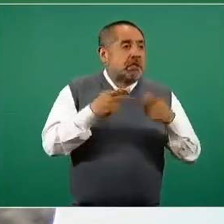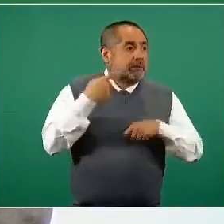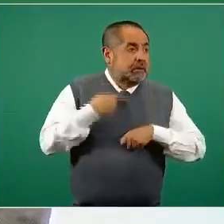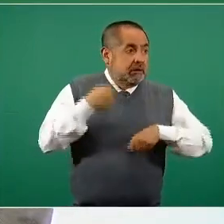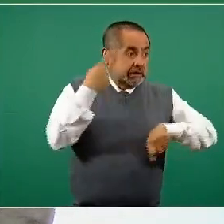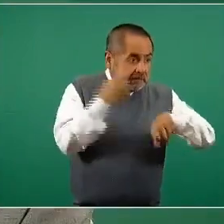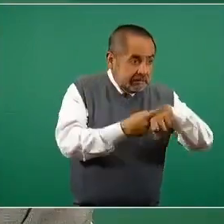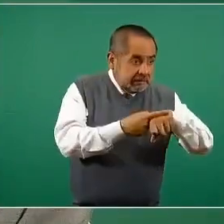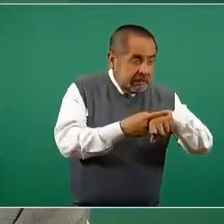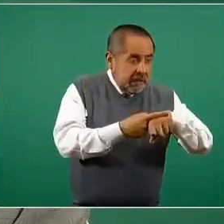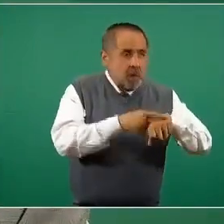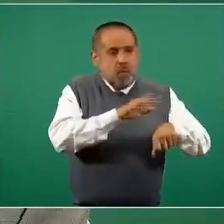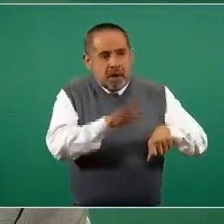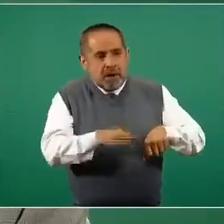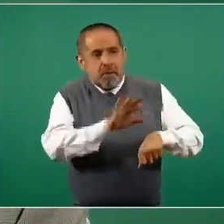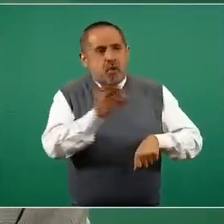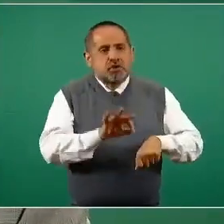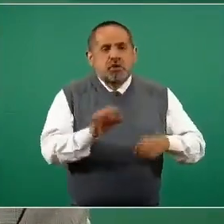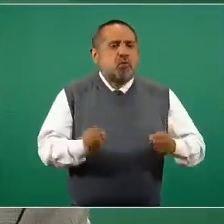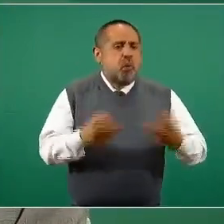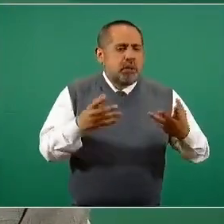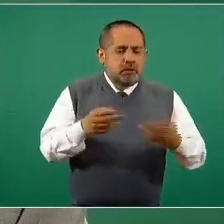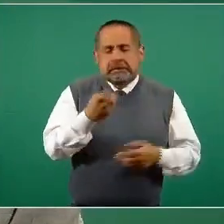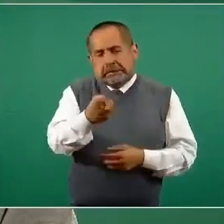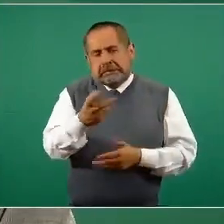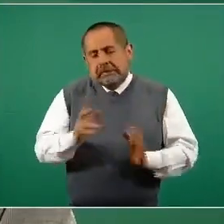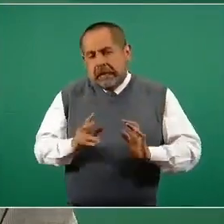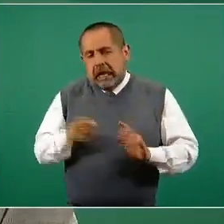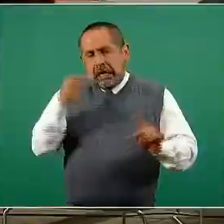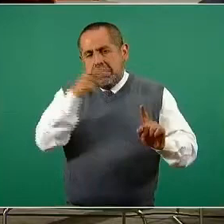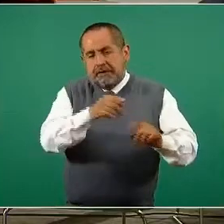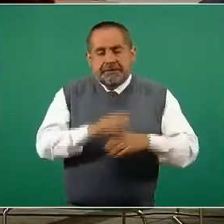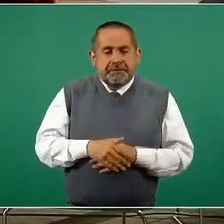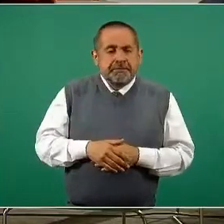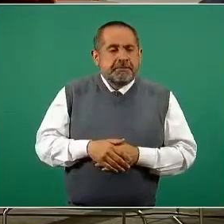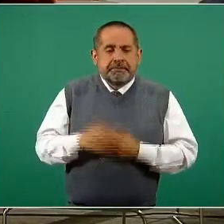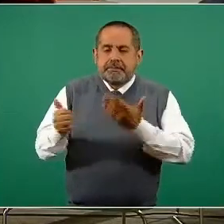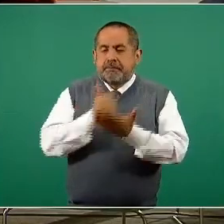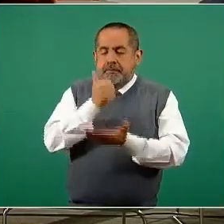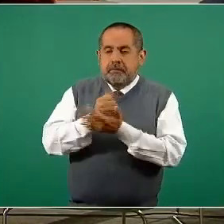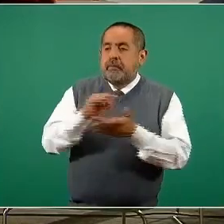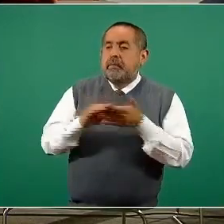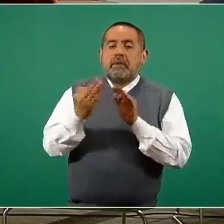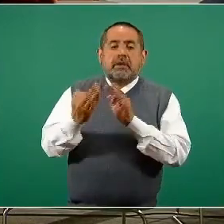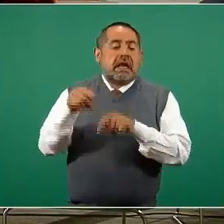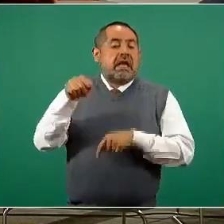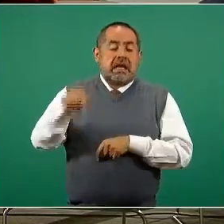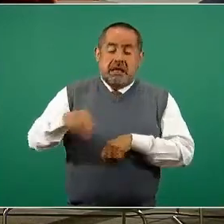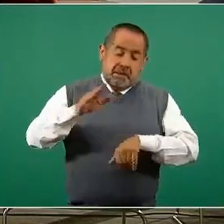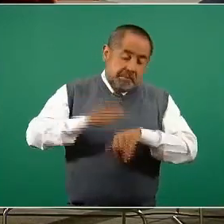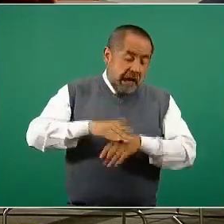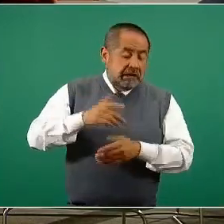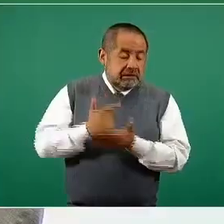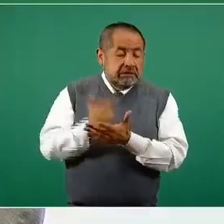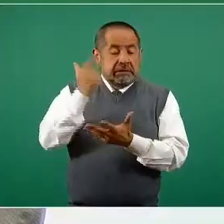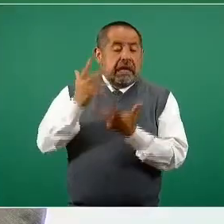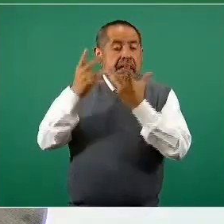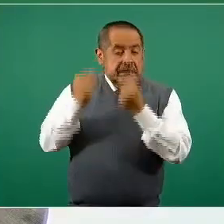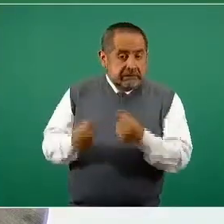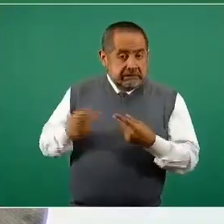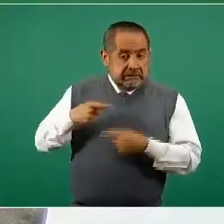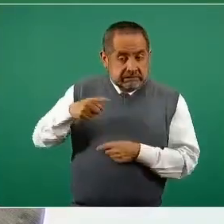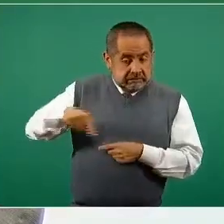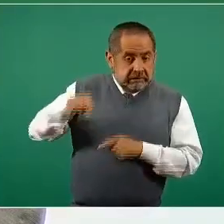riesgo, la probabilidad de que haya fallecimientos. Y en una zona urbana altamente densa en la